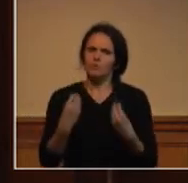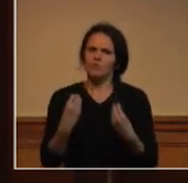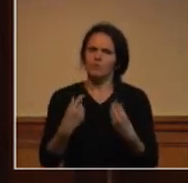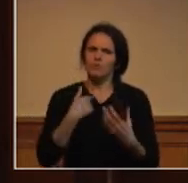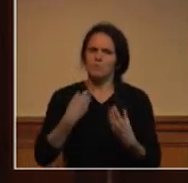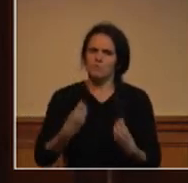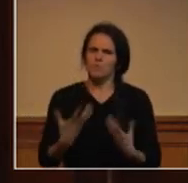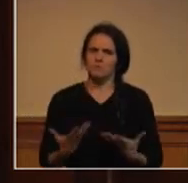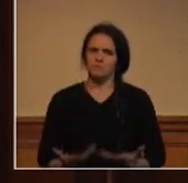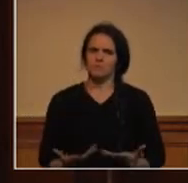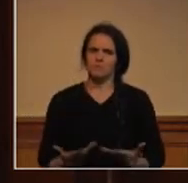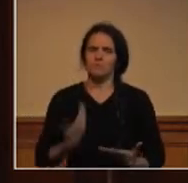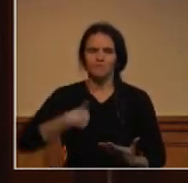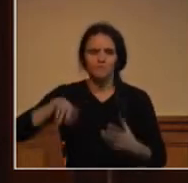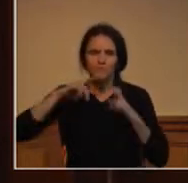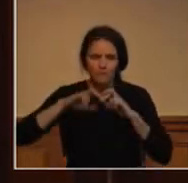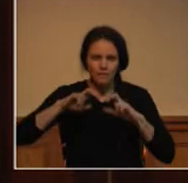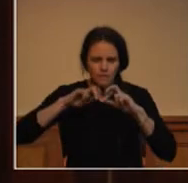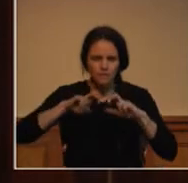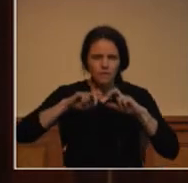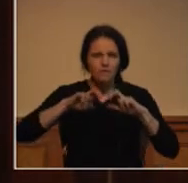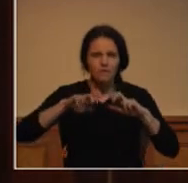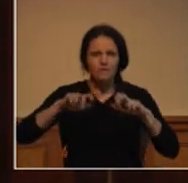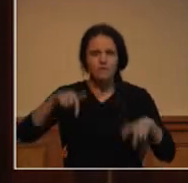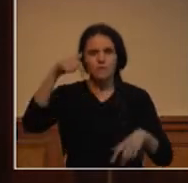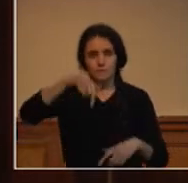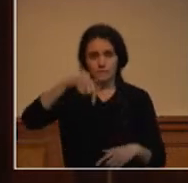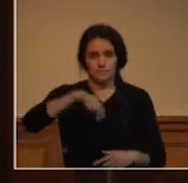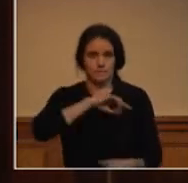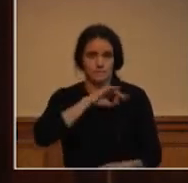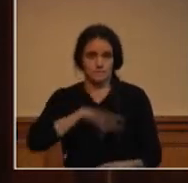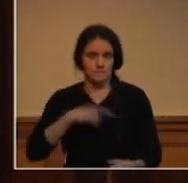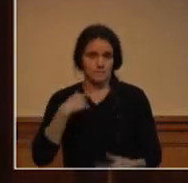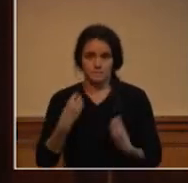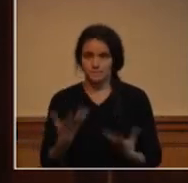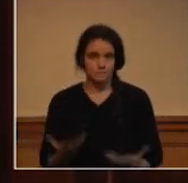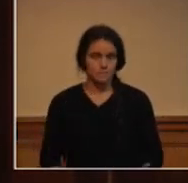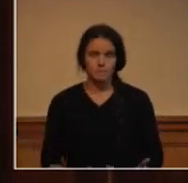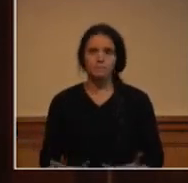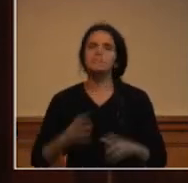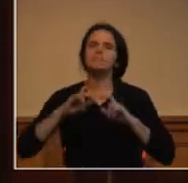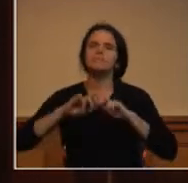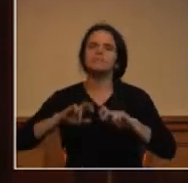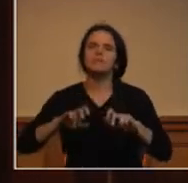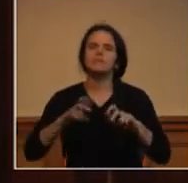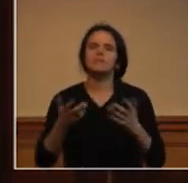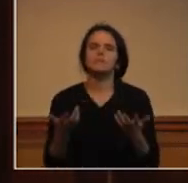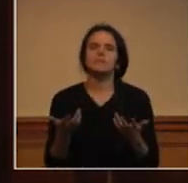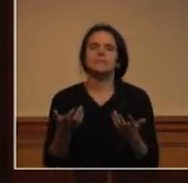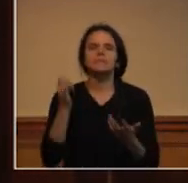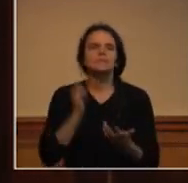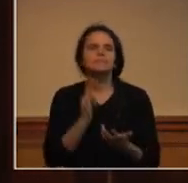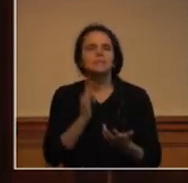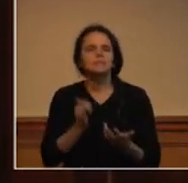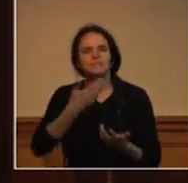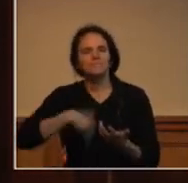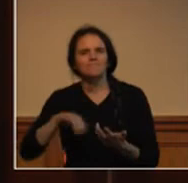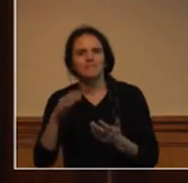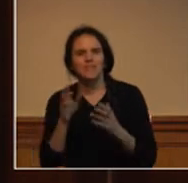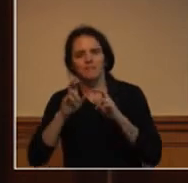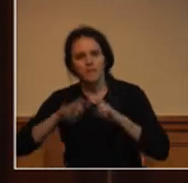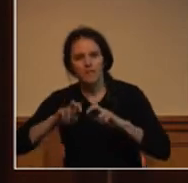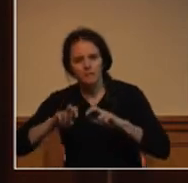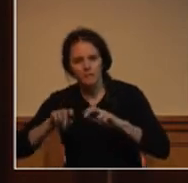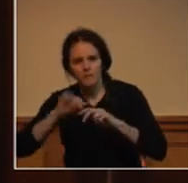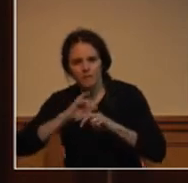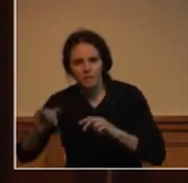lo que está pasando? Entonces empezamos un poquito a investigar, un poquito, los investigadores siempre terminamos un proyecto,